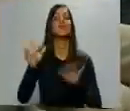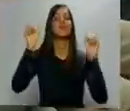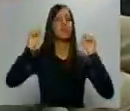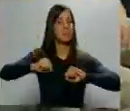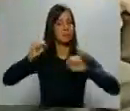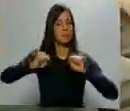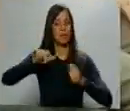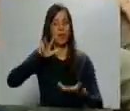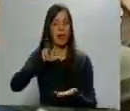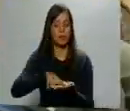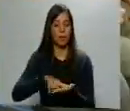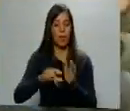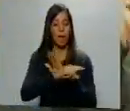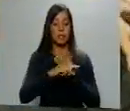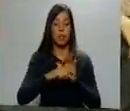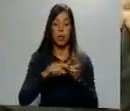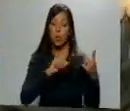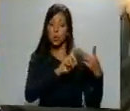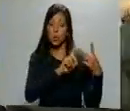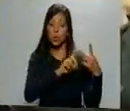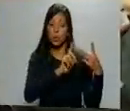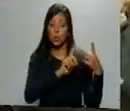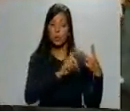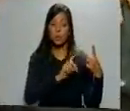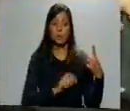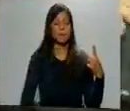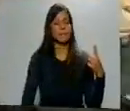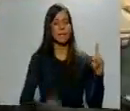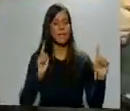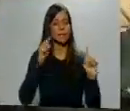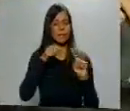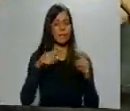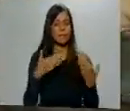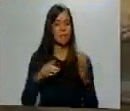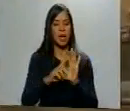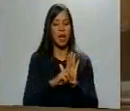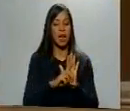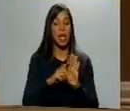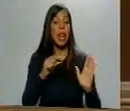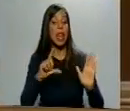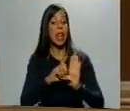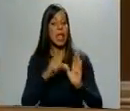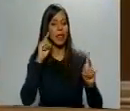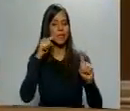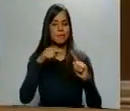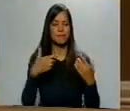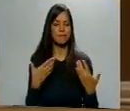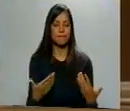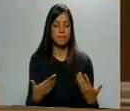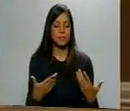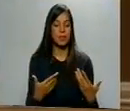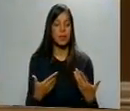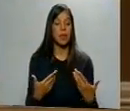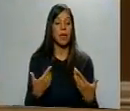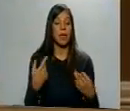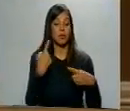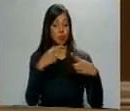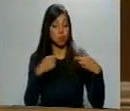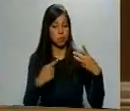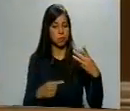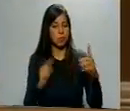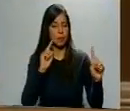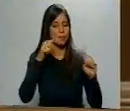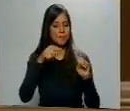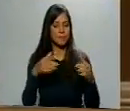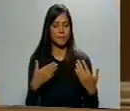Aprobado. Artículo segundo. Finalidad. Esta ley constitucional tiene las siguientes finalidades.